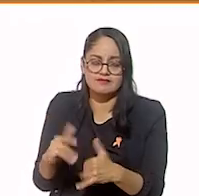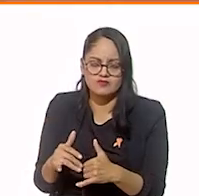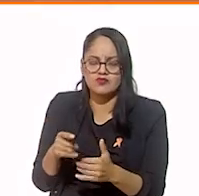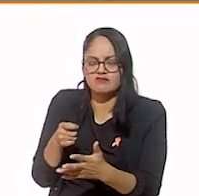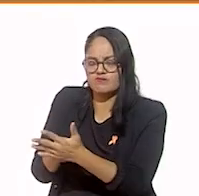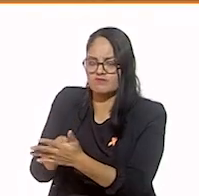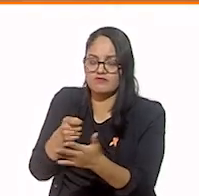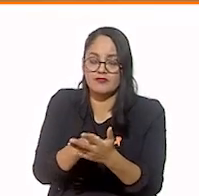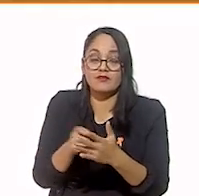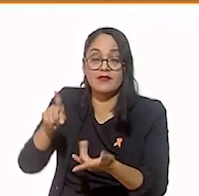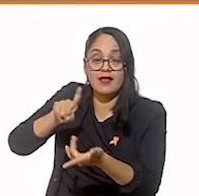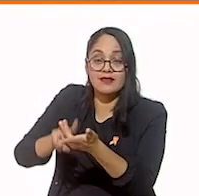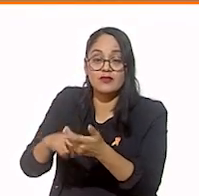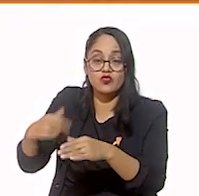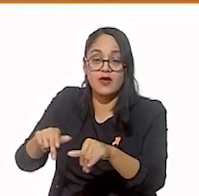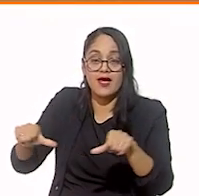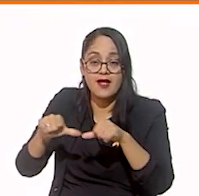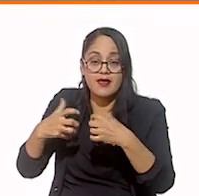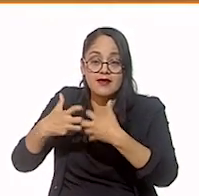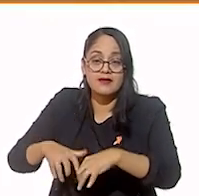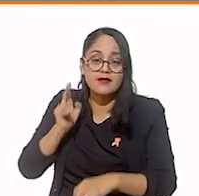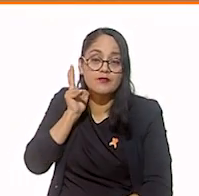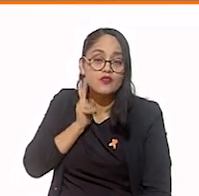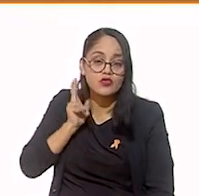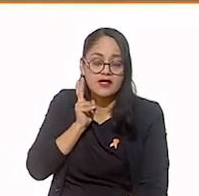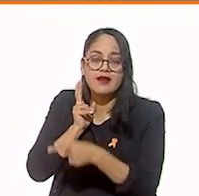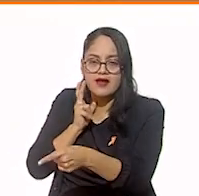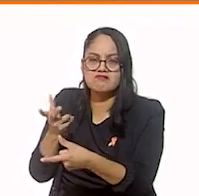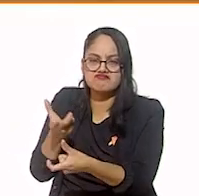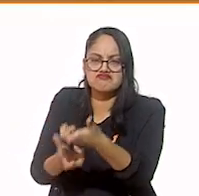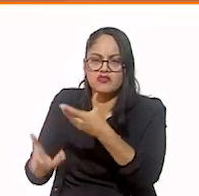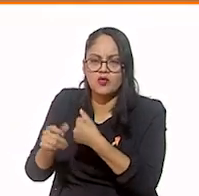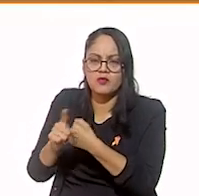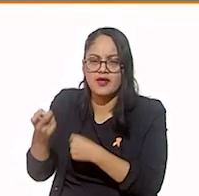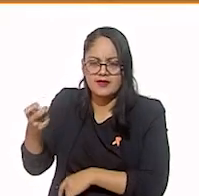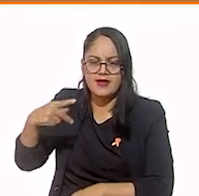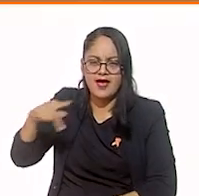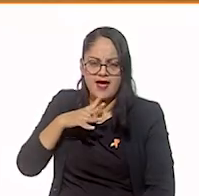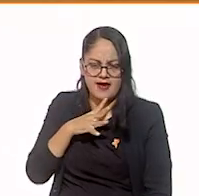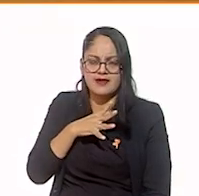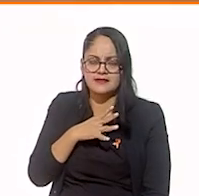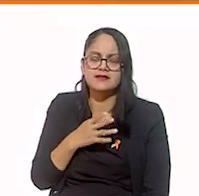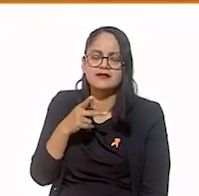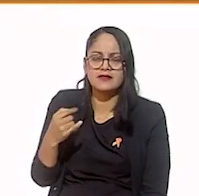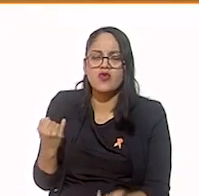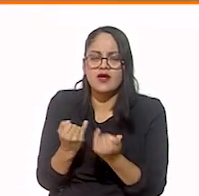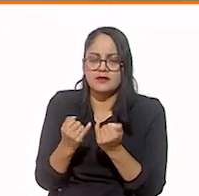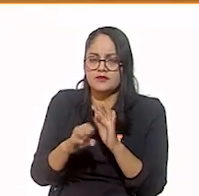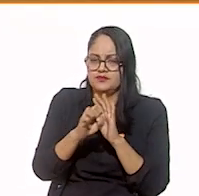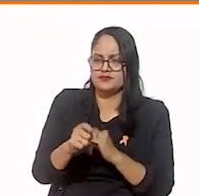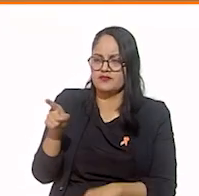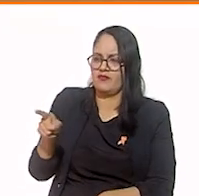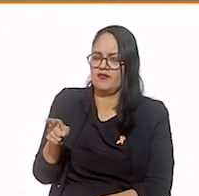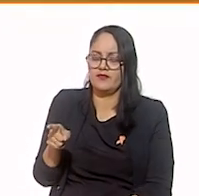su sector petrolero, que es importante y eje de gravedad de su economía, completamente sancionado. Es un país que, digamos que a raíz de las sanciones le cuesta